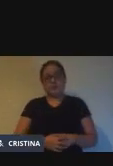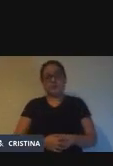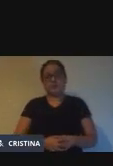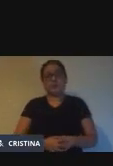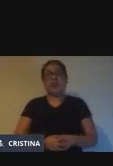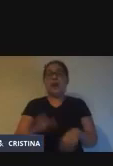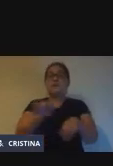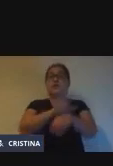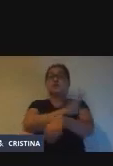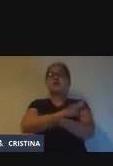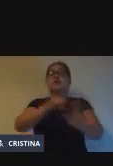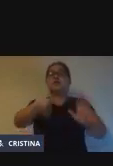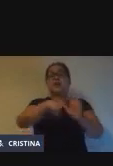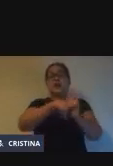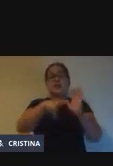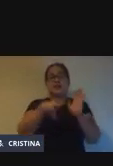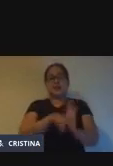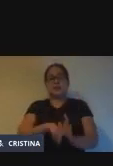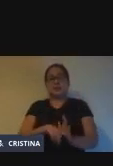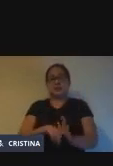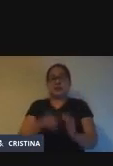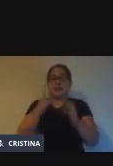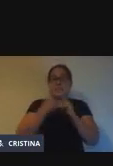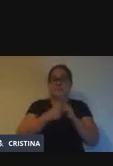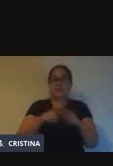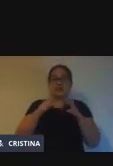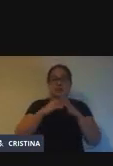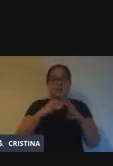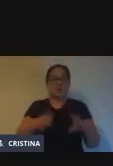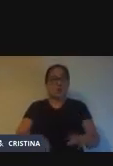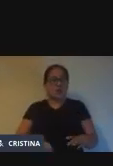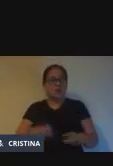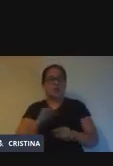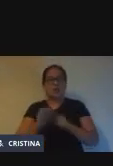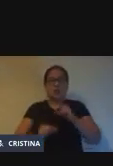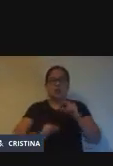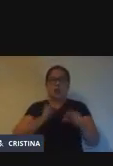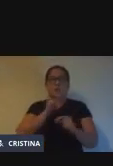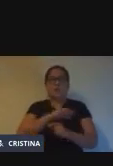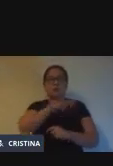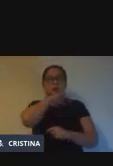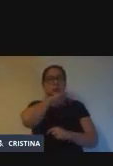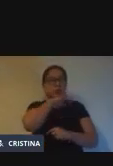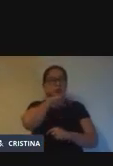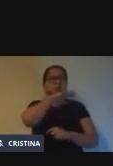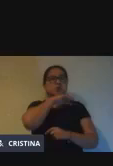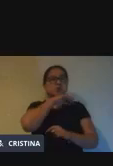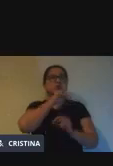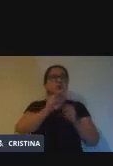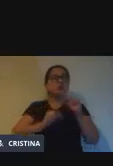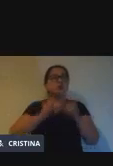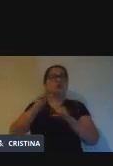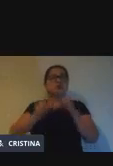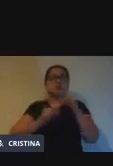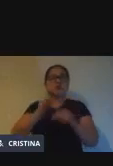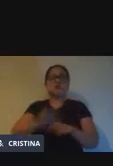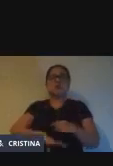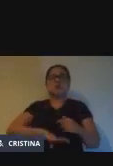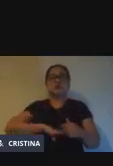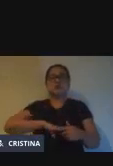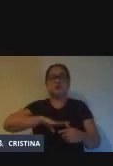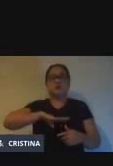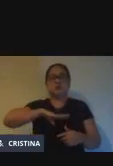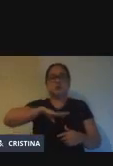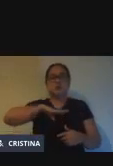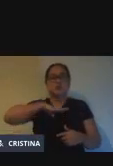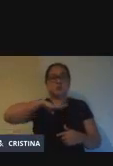nocivas que van a empezar a contaminarnos. Entonces, vamos a ver, las emociones